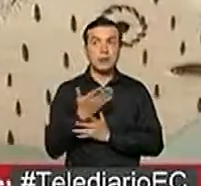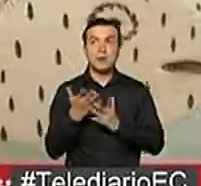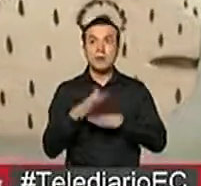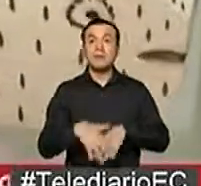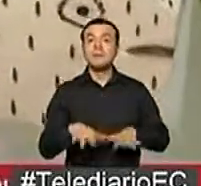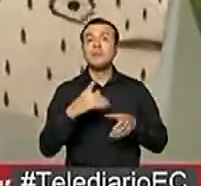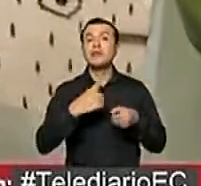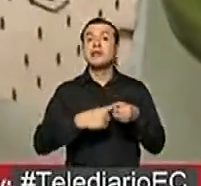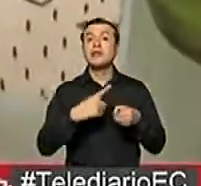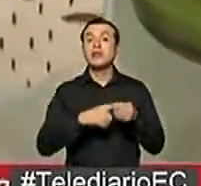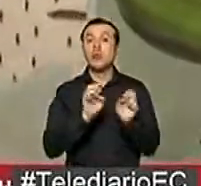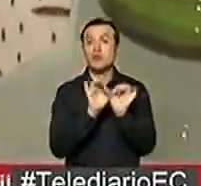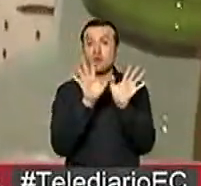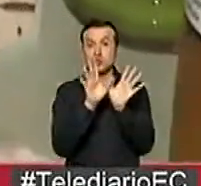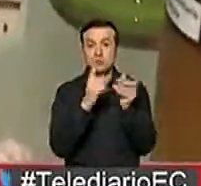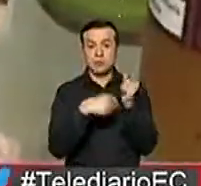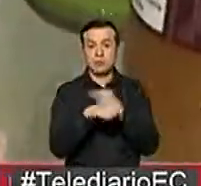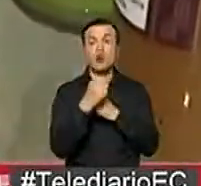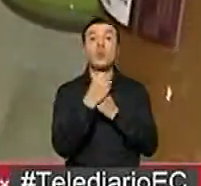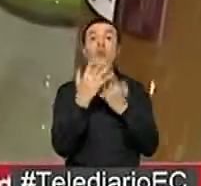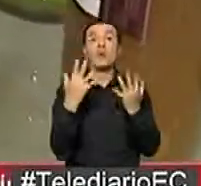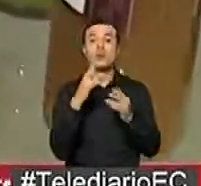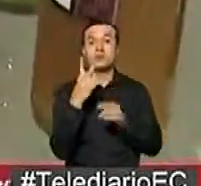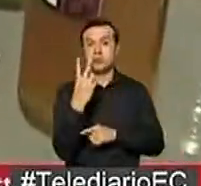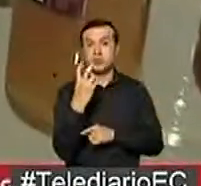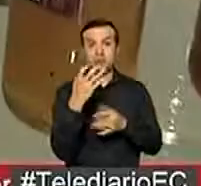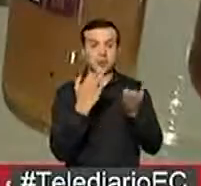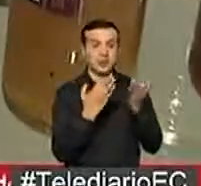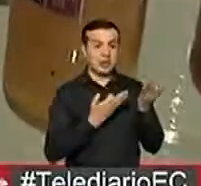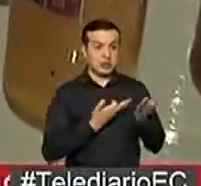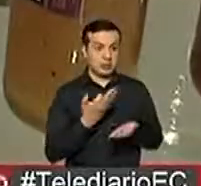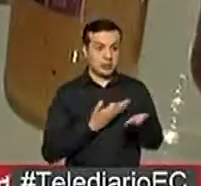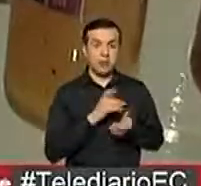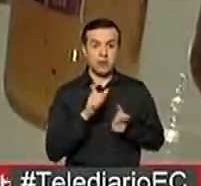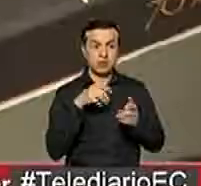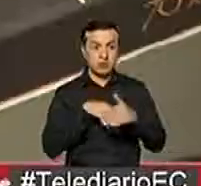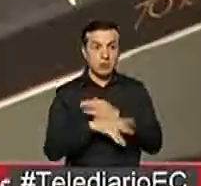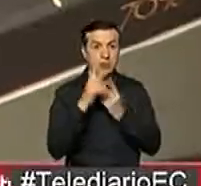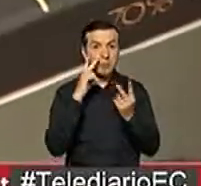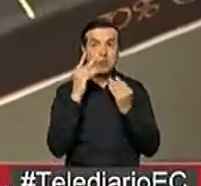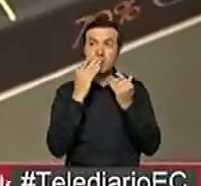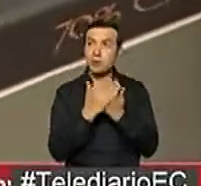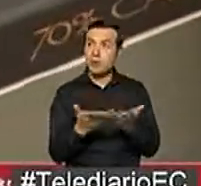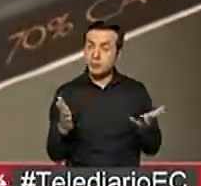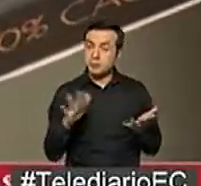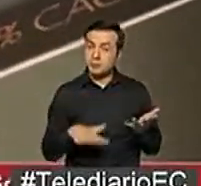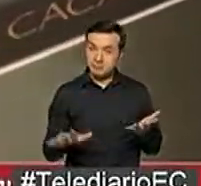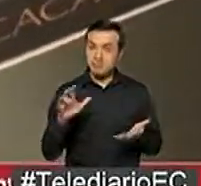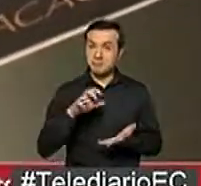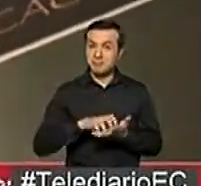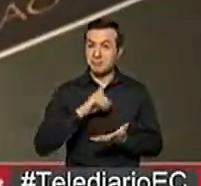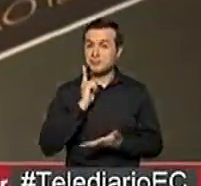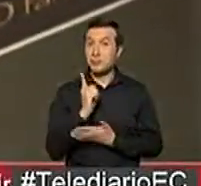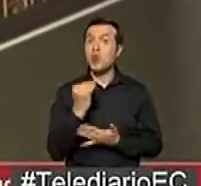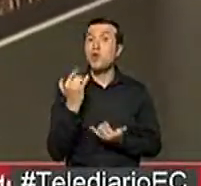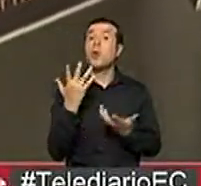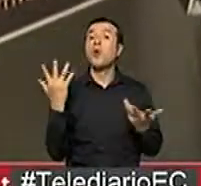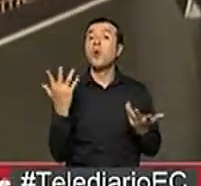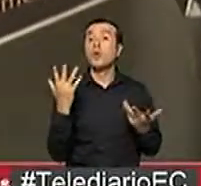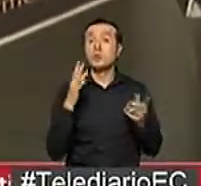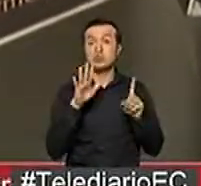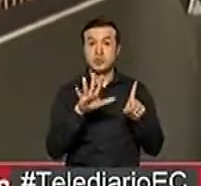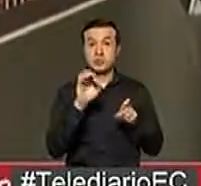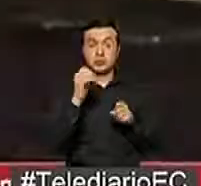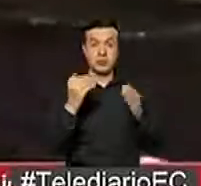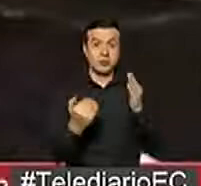la capital se consolidan 12 tiendas en donde la ciudadanía puede conocer más de esta provincia. Actualmente son más de